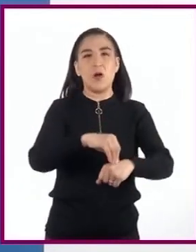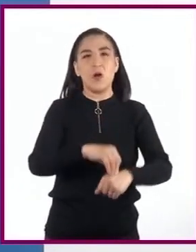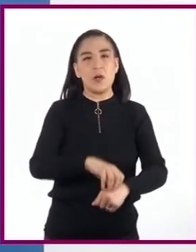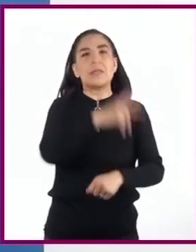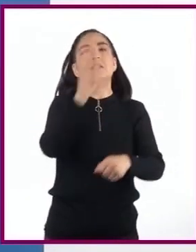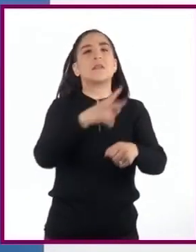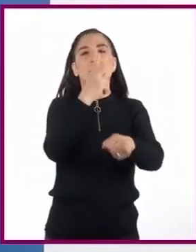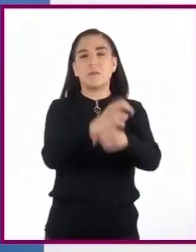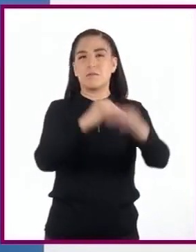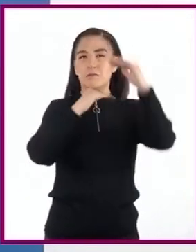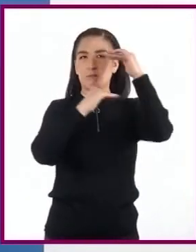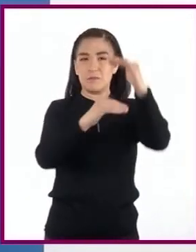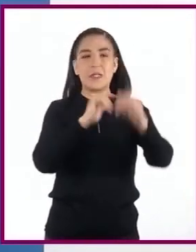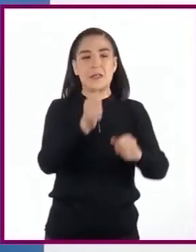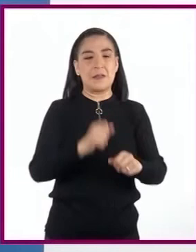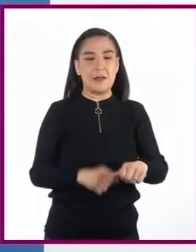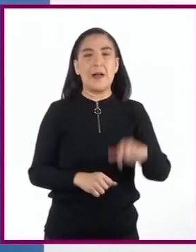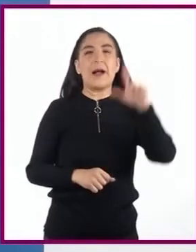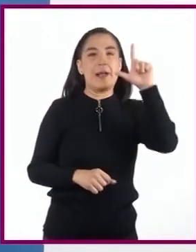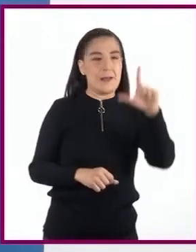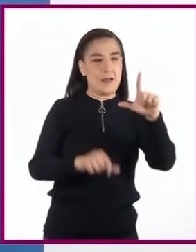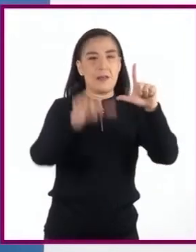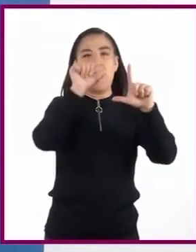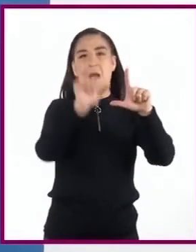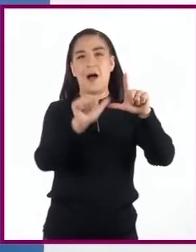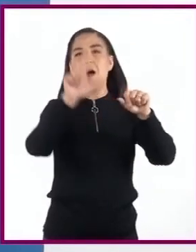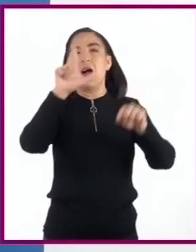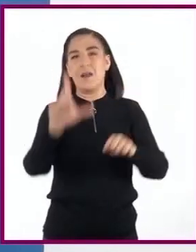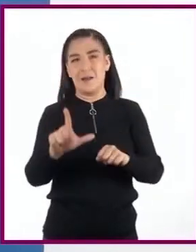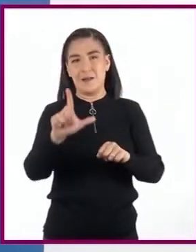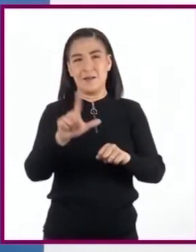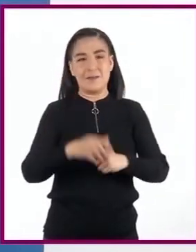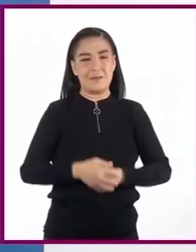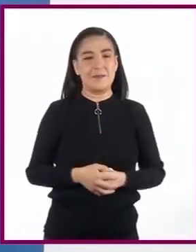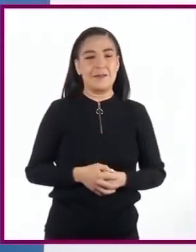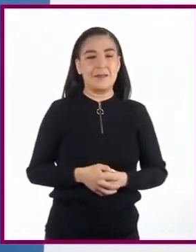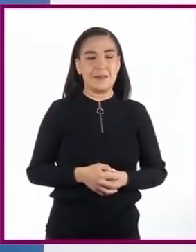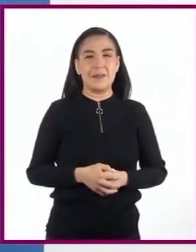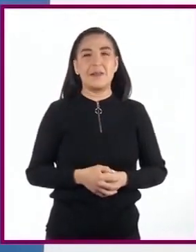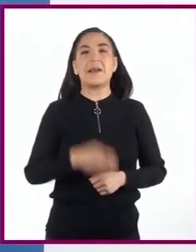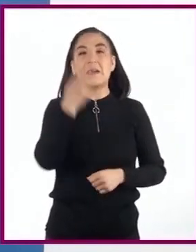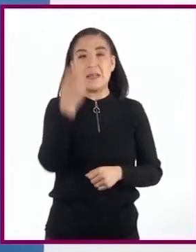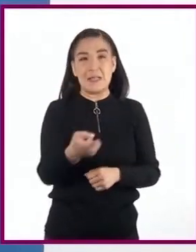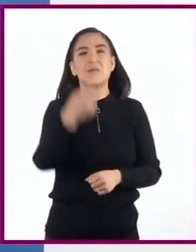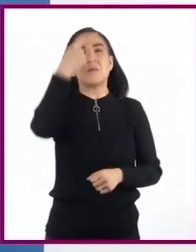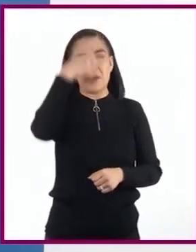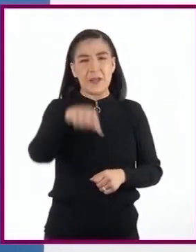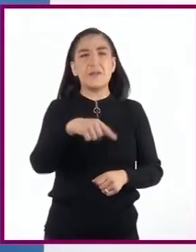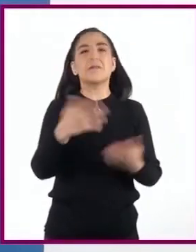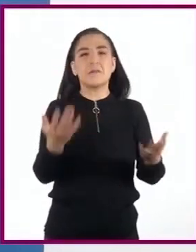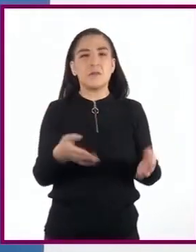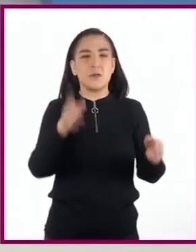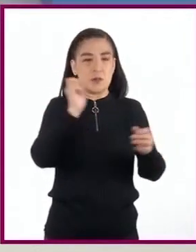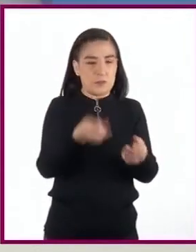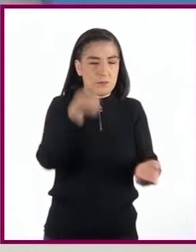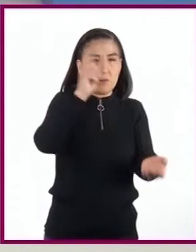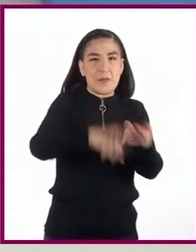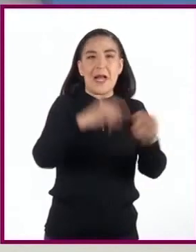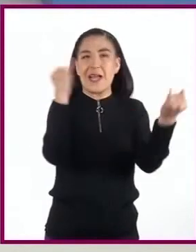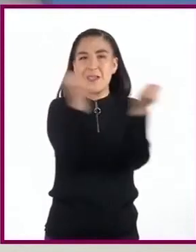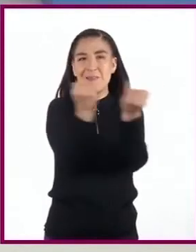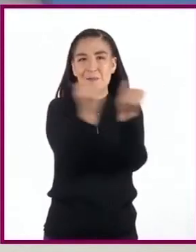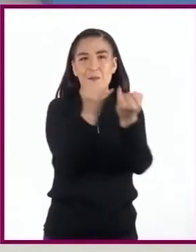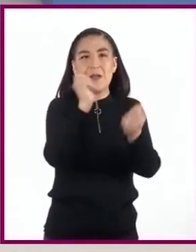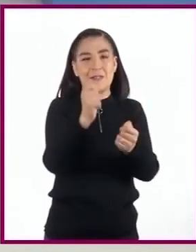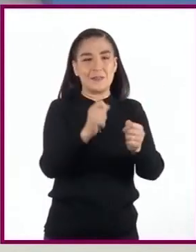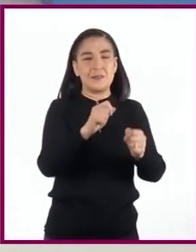criterio llamado lado, ángulo, lado, para determinar la congruencia entre dos triángulos.